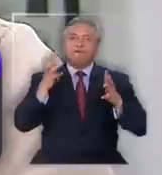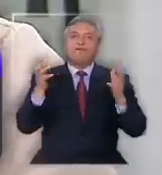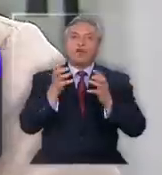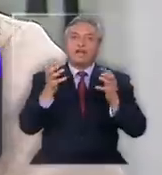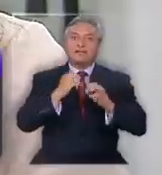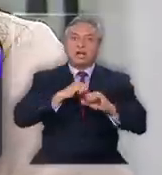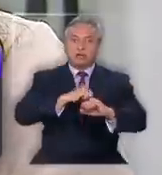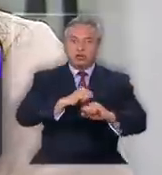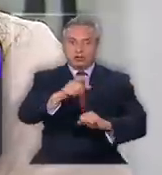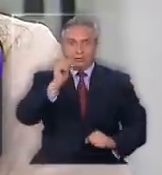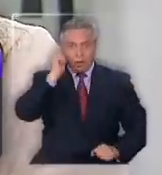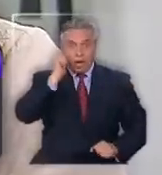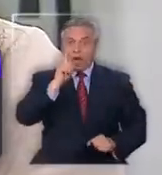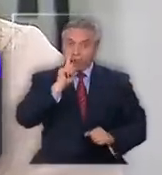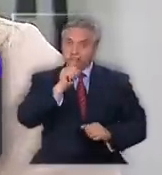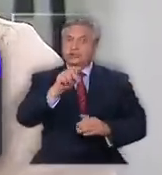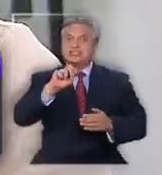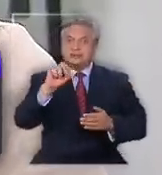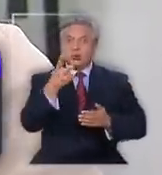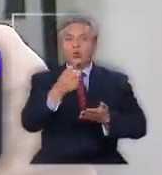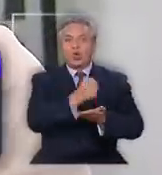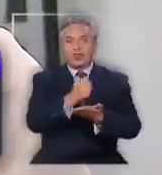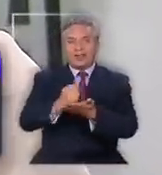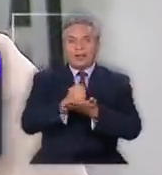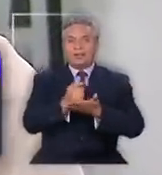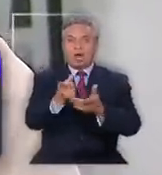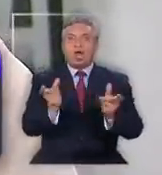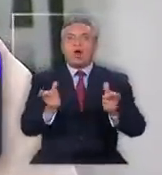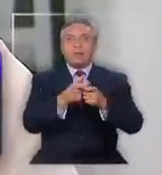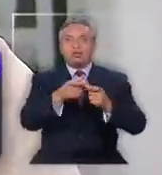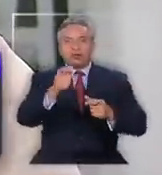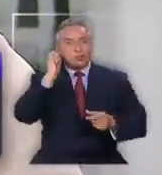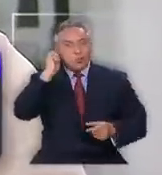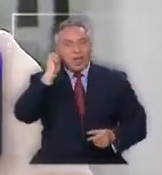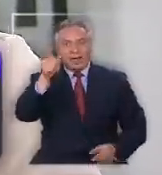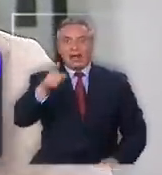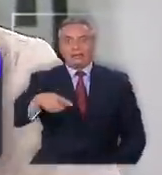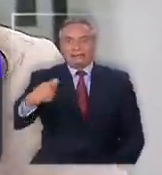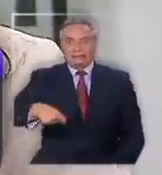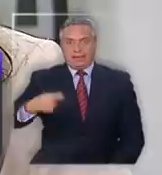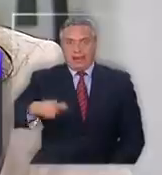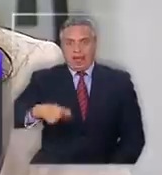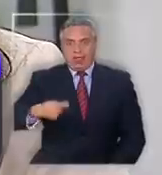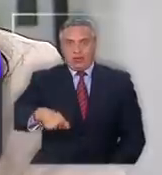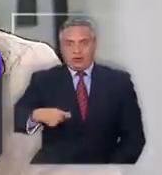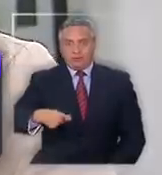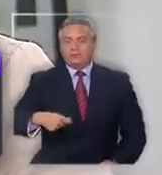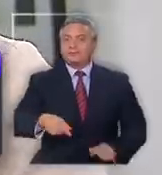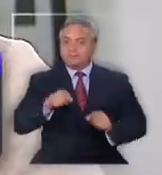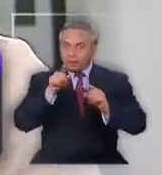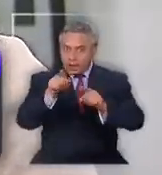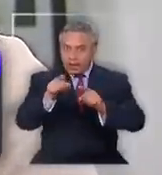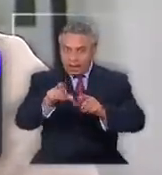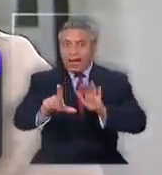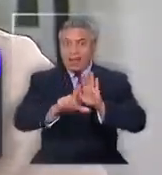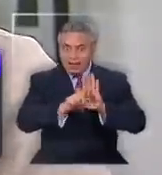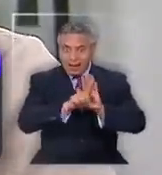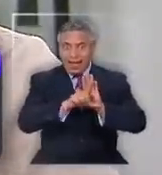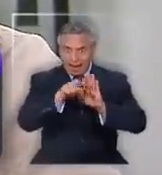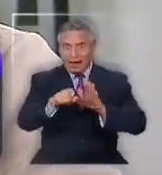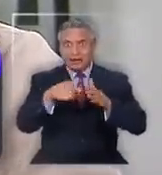el segundo trámite de carácter constitucional en la Comisión de Mujer del Senado. Se espera obviamente que esta ley integral pueda salir